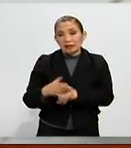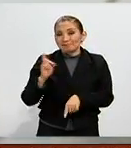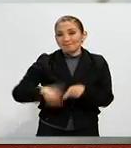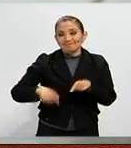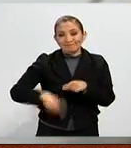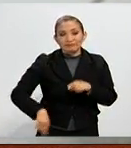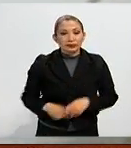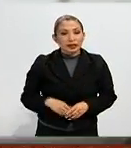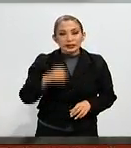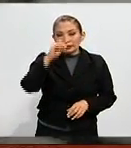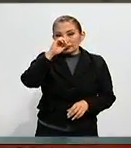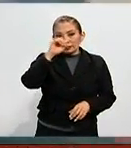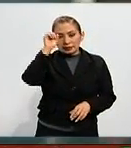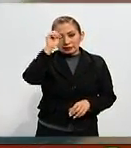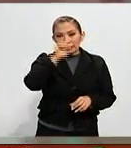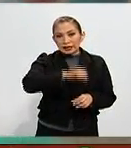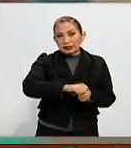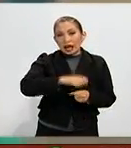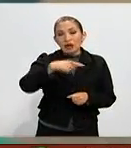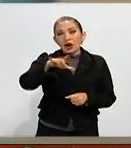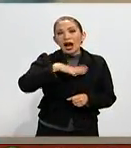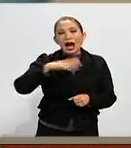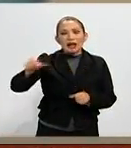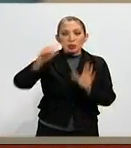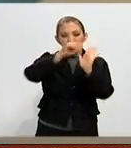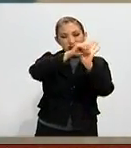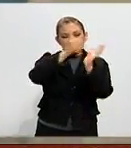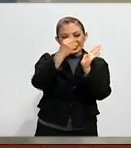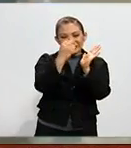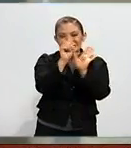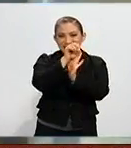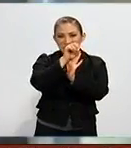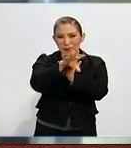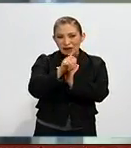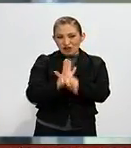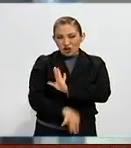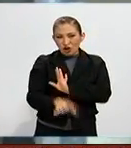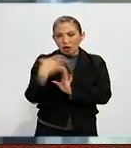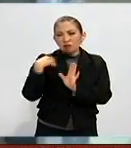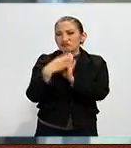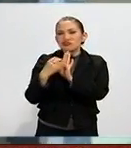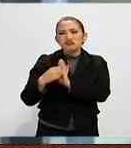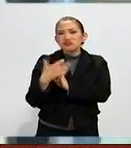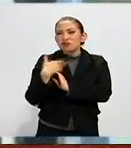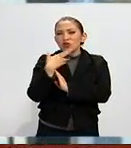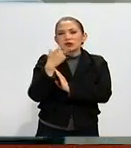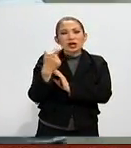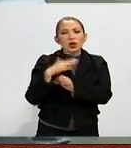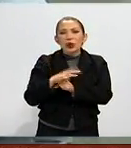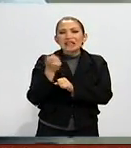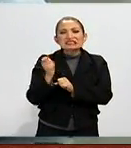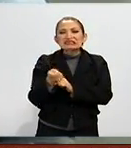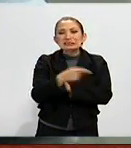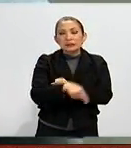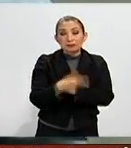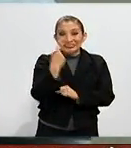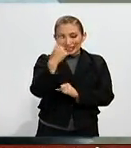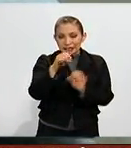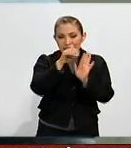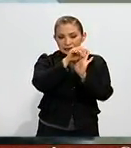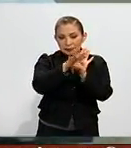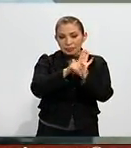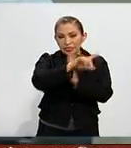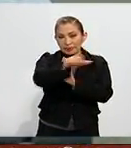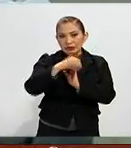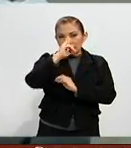Claro. Señor secretario, hay un semáforo epidemiológico funcionando. ¿Nos puede explicar de qué se trata? ¿Cuáles son sus alcances? Este semáforo lo dará a